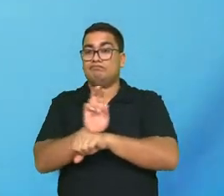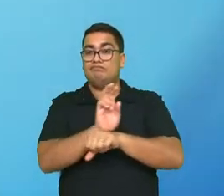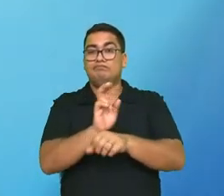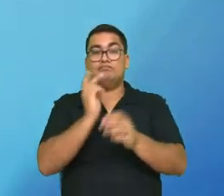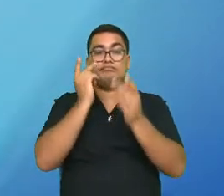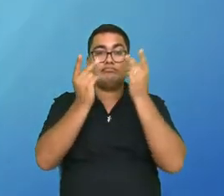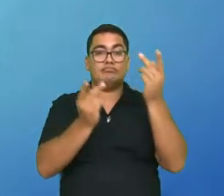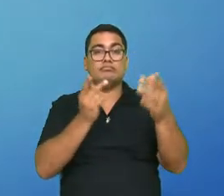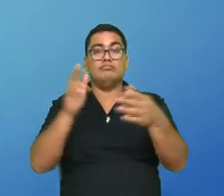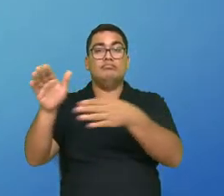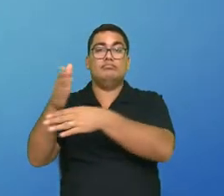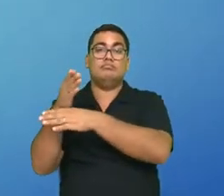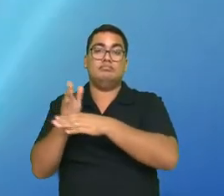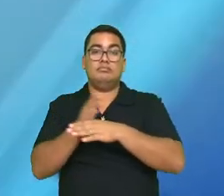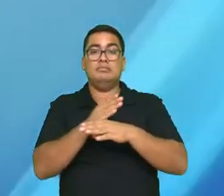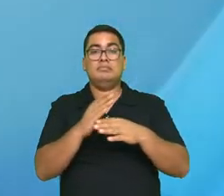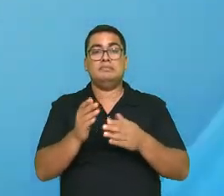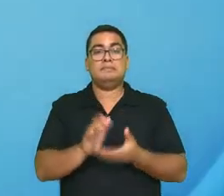a los puntos críticos,